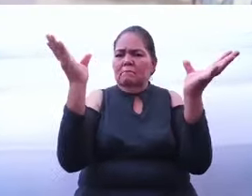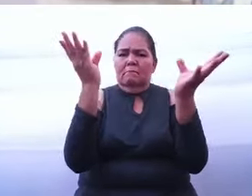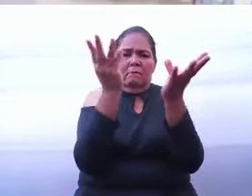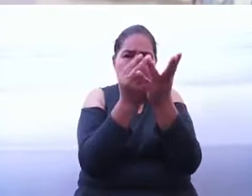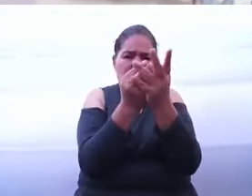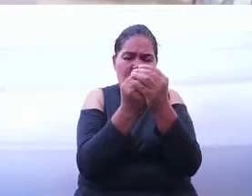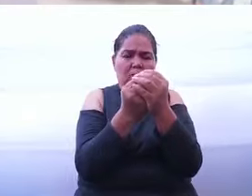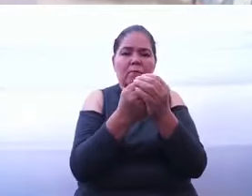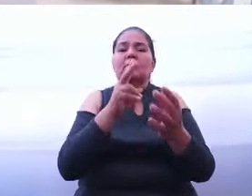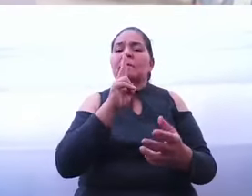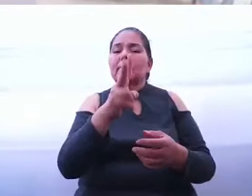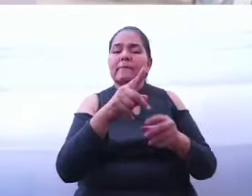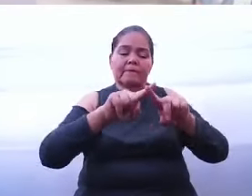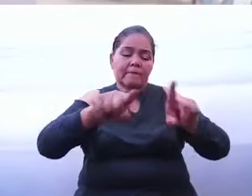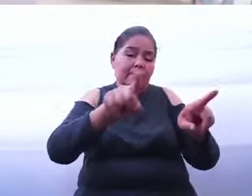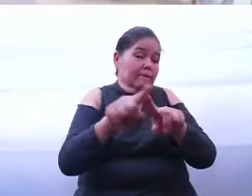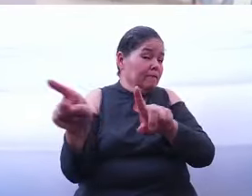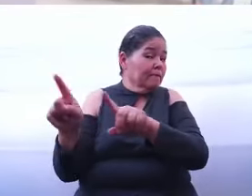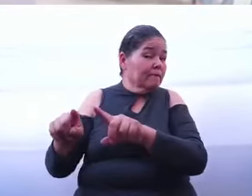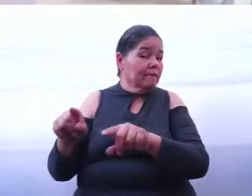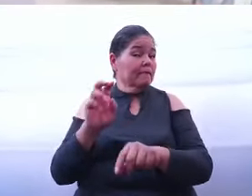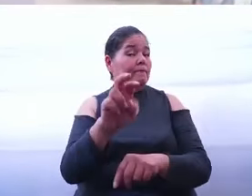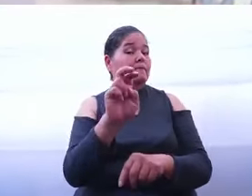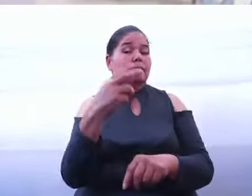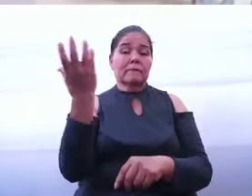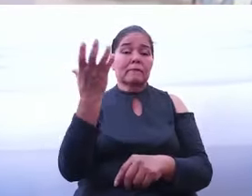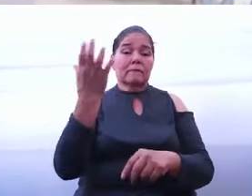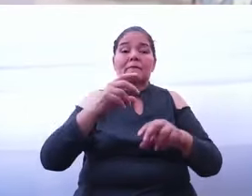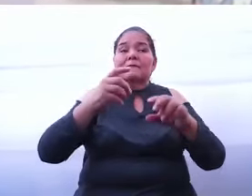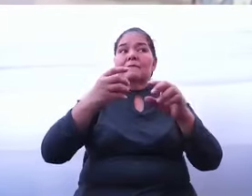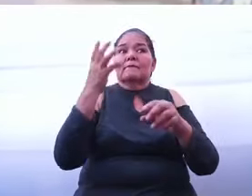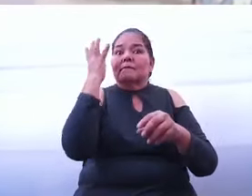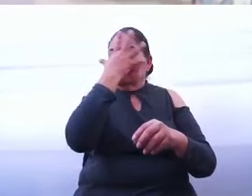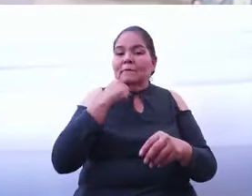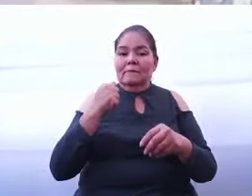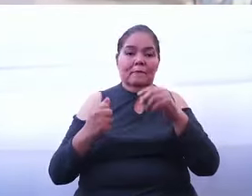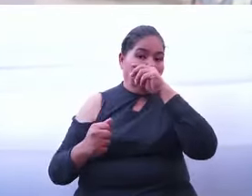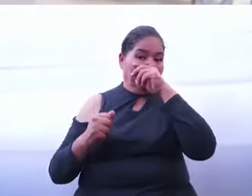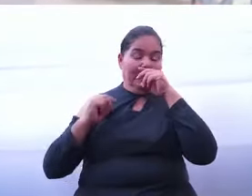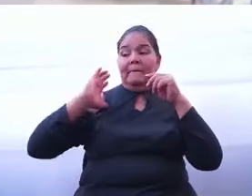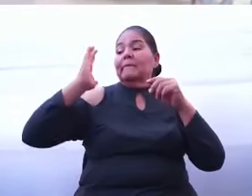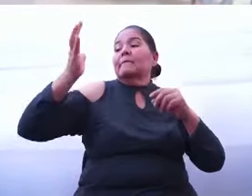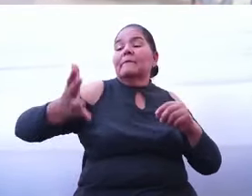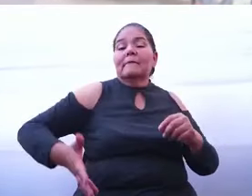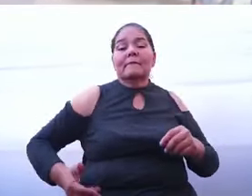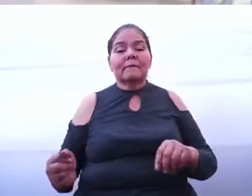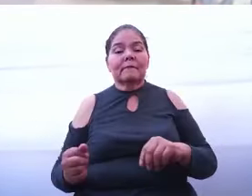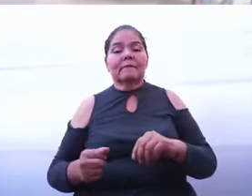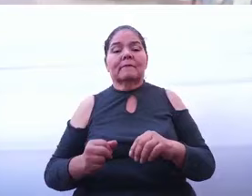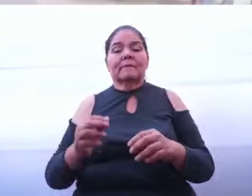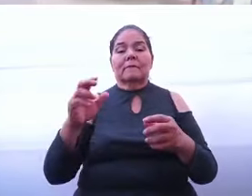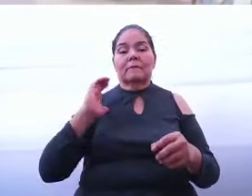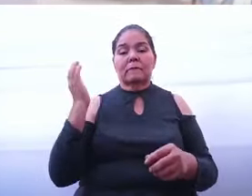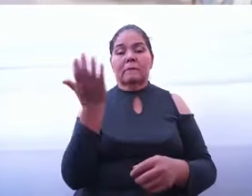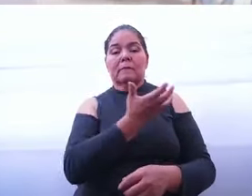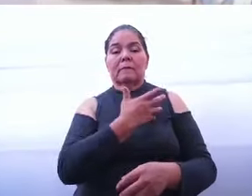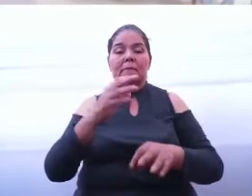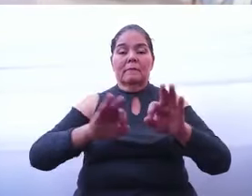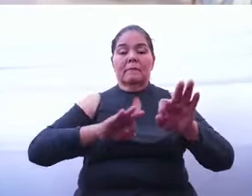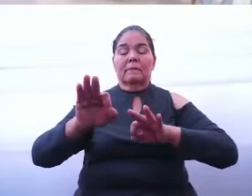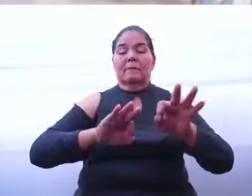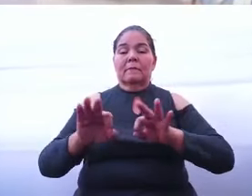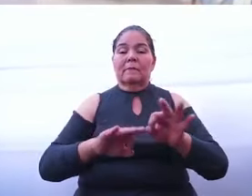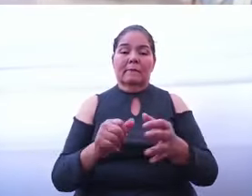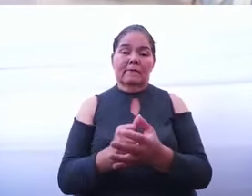voces distintas y eso enriquece nuestra democracia, eso enriquece nuestra sociedad. En la